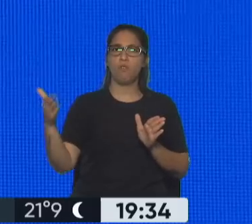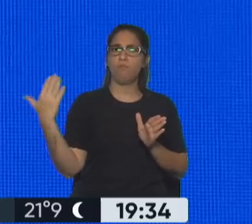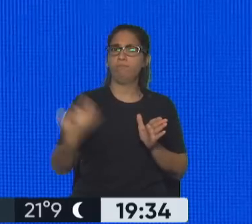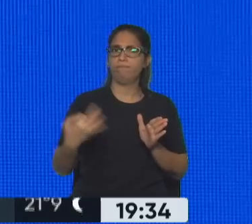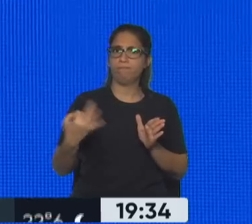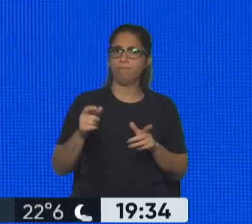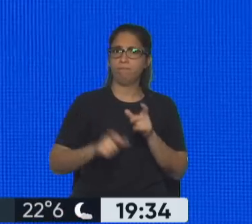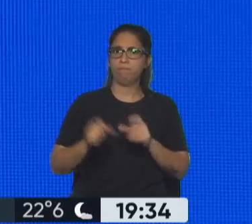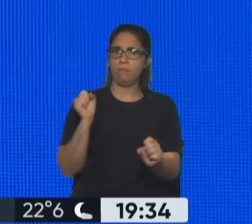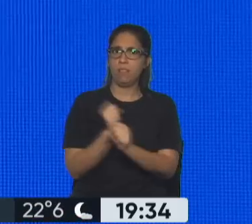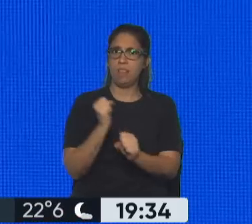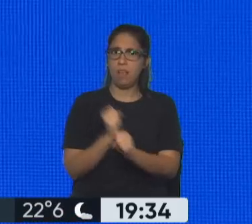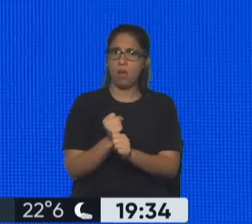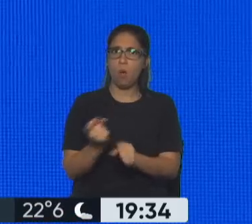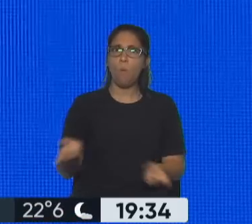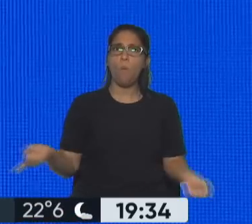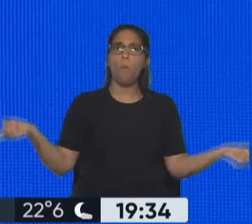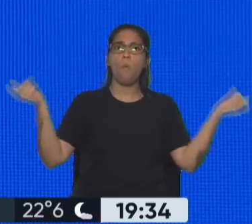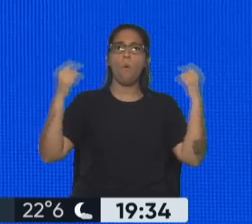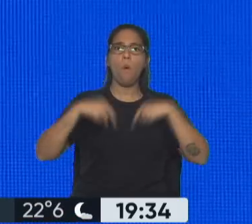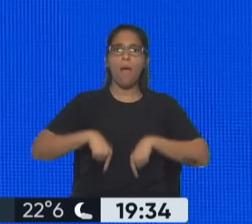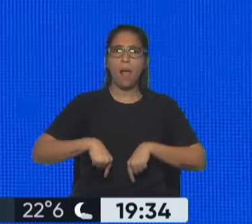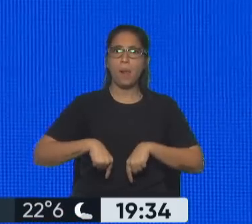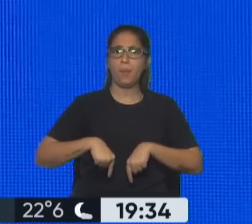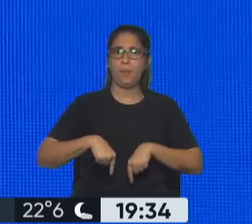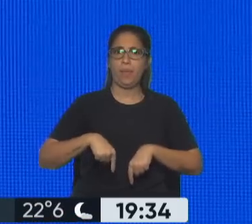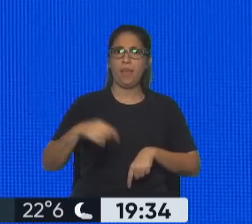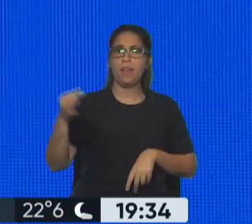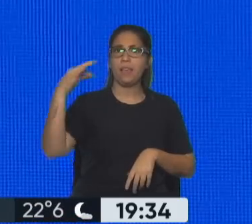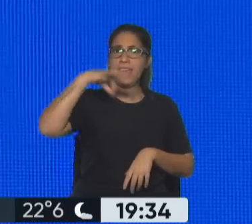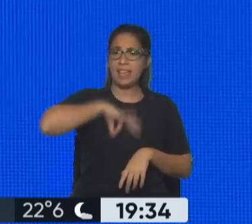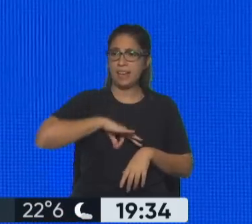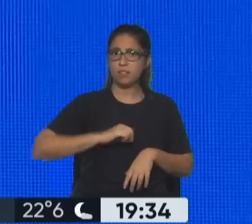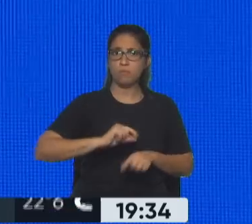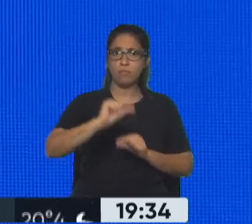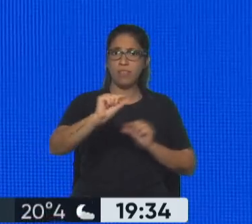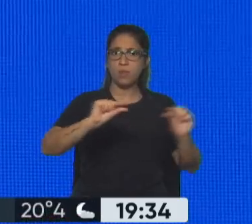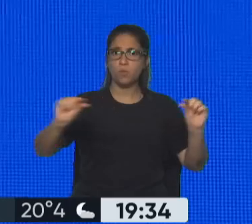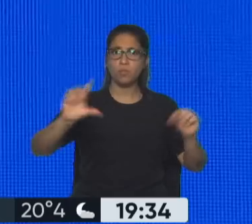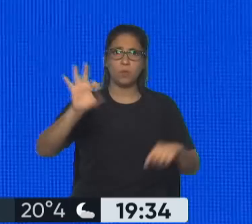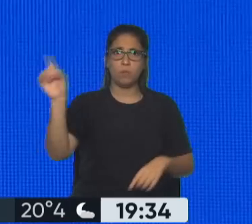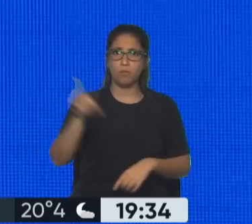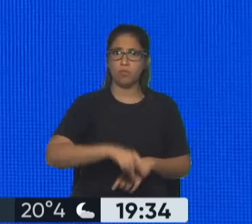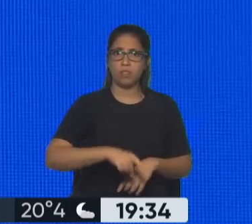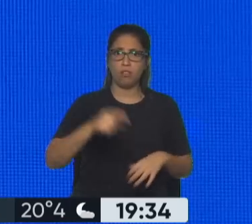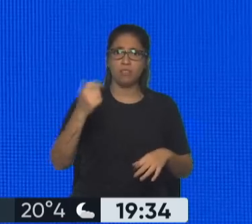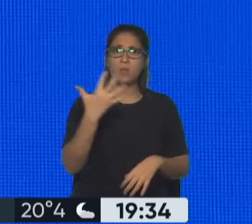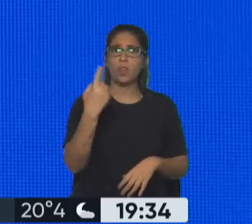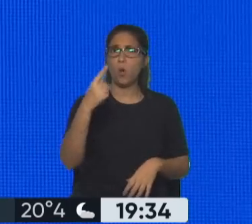los trabajadores volvieron a participar en la distribución del ingreso con más del 50%, exactamente